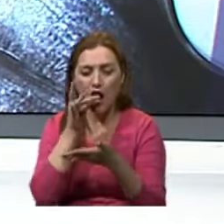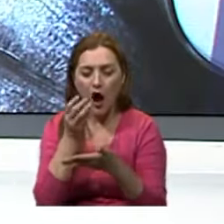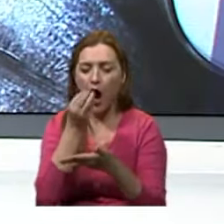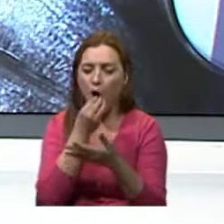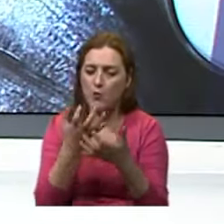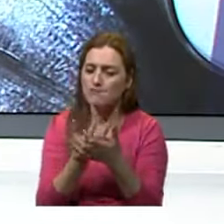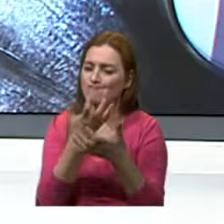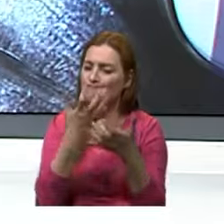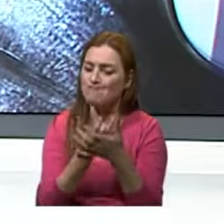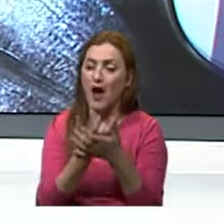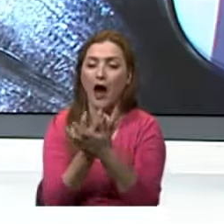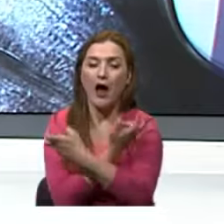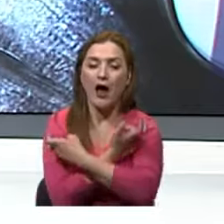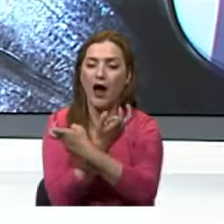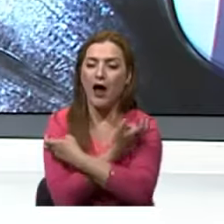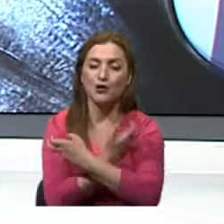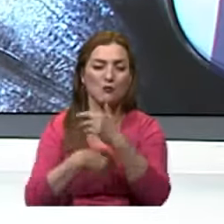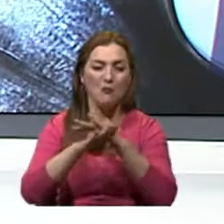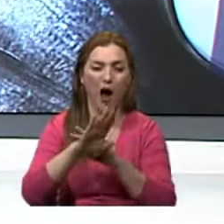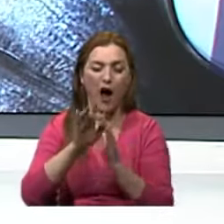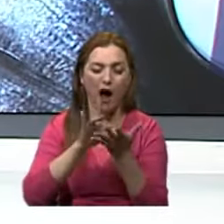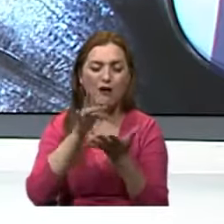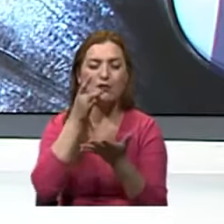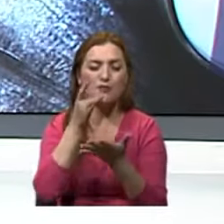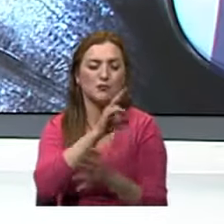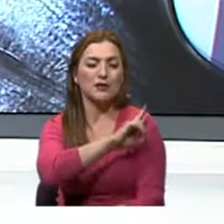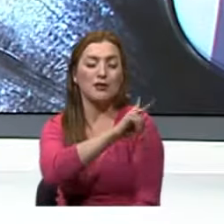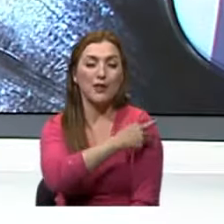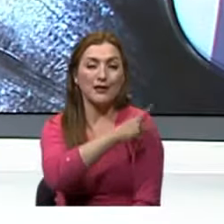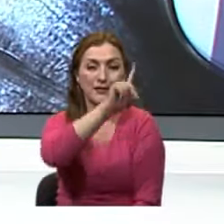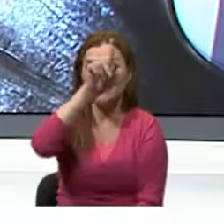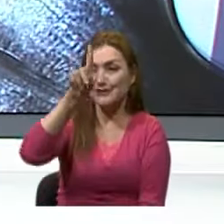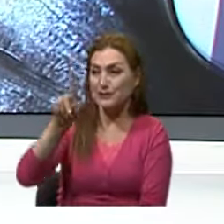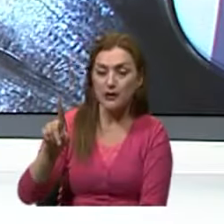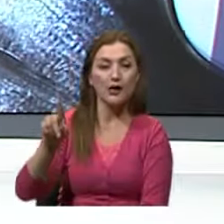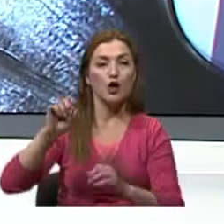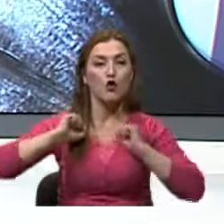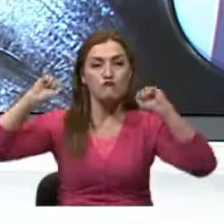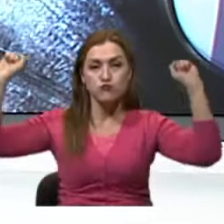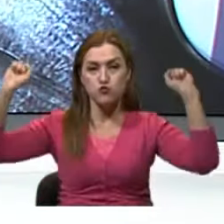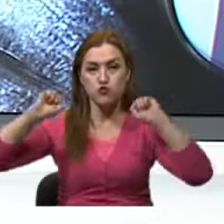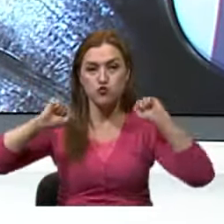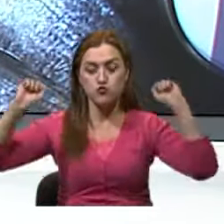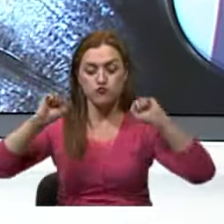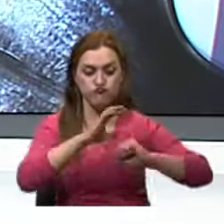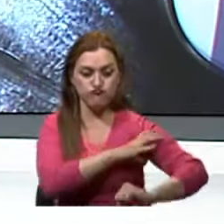y rica en calcio con vitamina D, realizar ejercicio regularmente para fortalecer